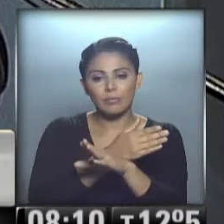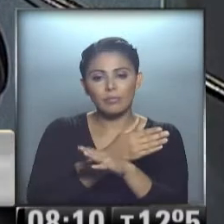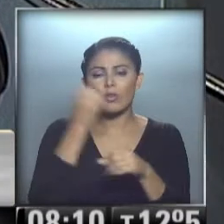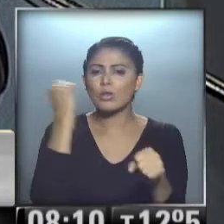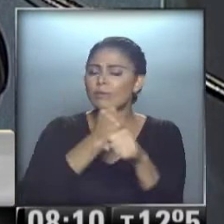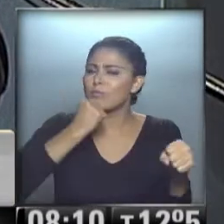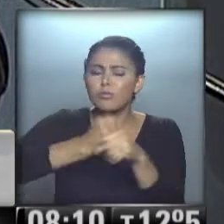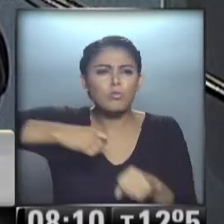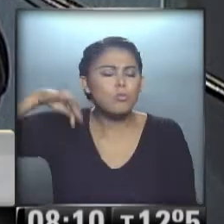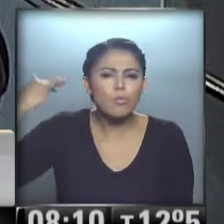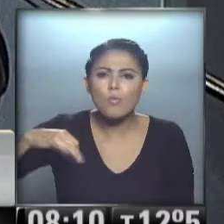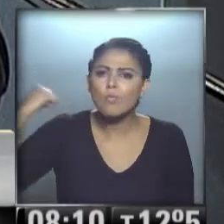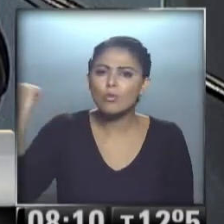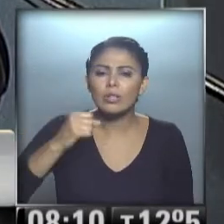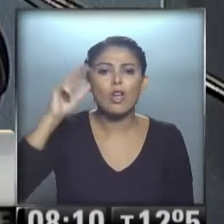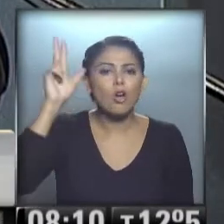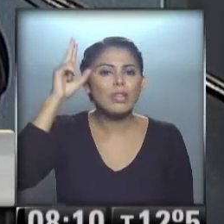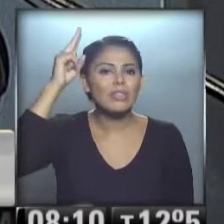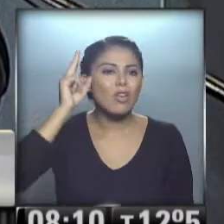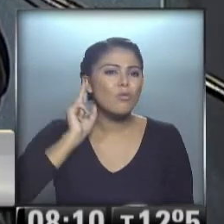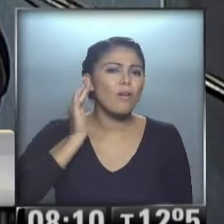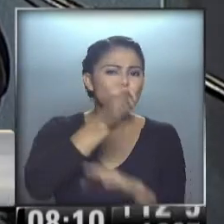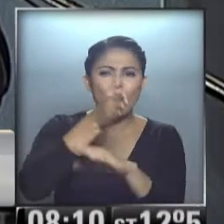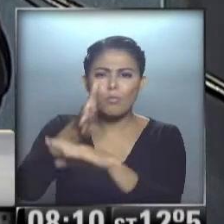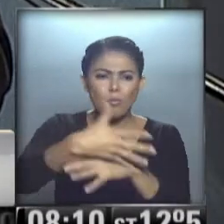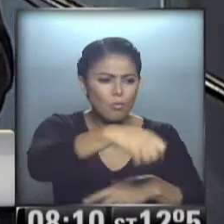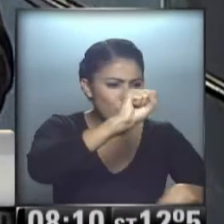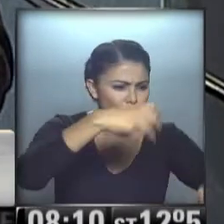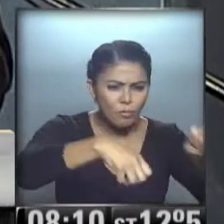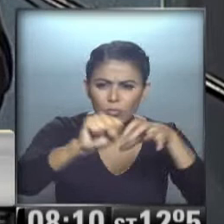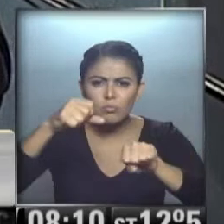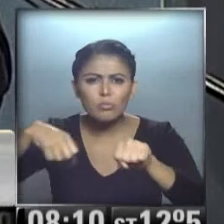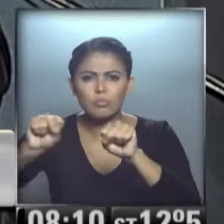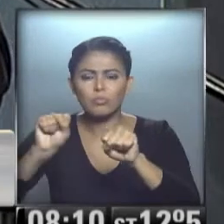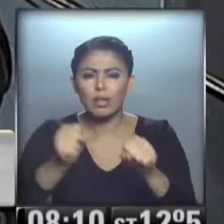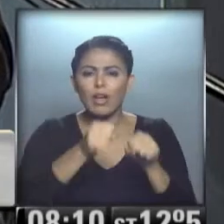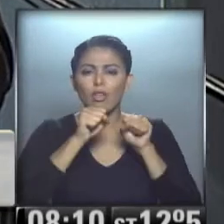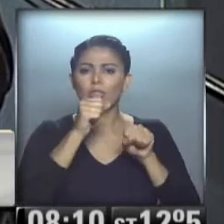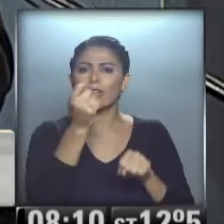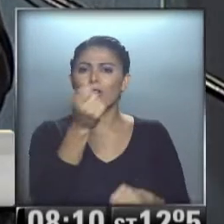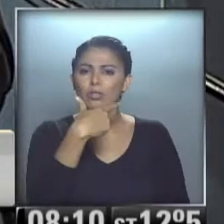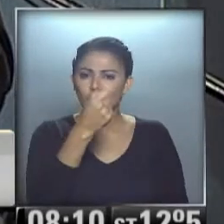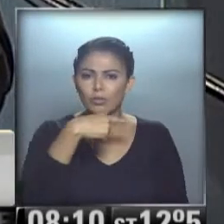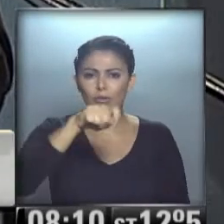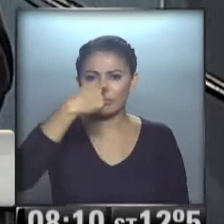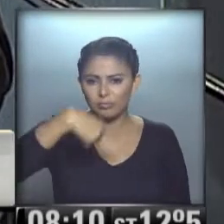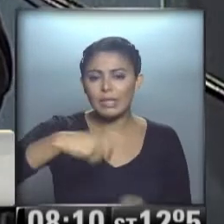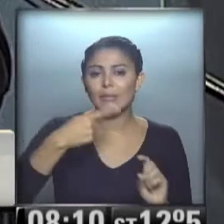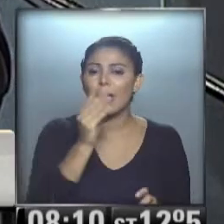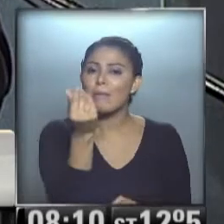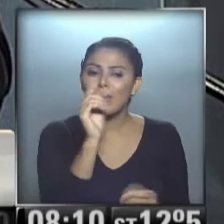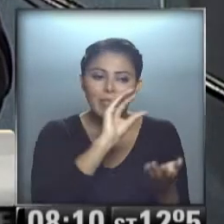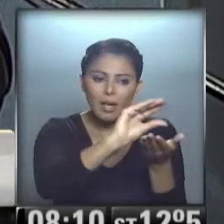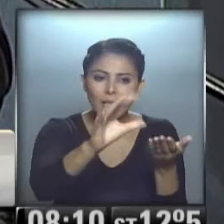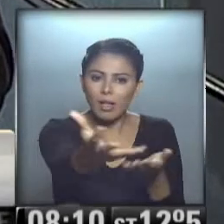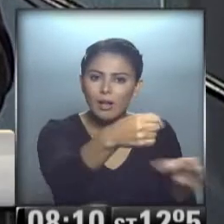extraordinariamente importante, con 89 allanamientos e incautación de estupefacientes, también de sumas de dinero, a su